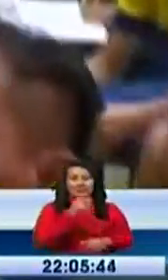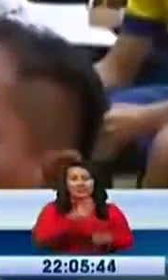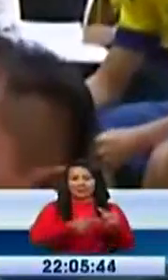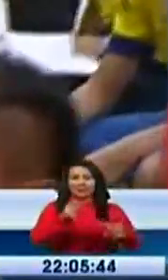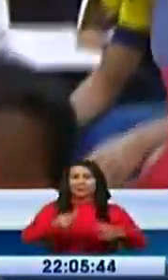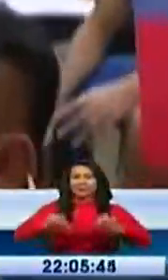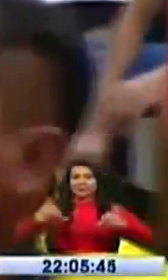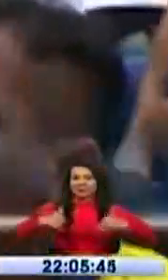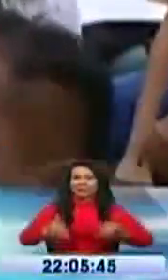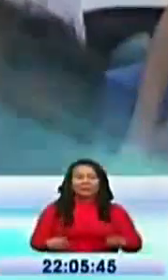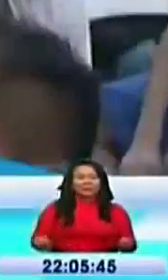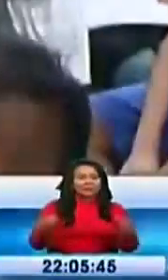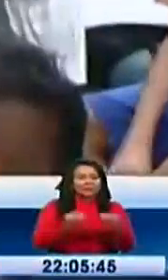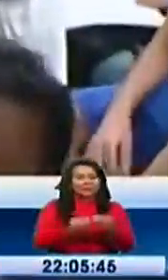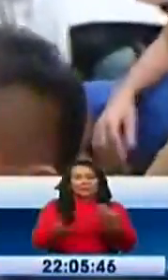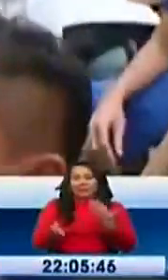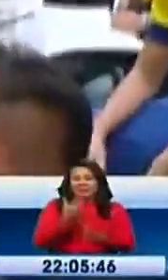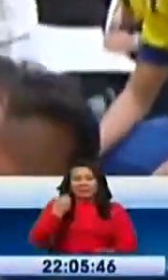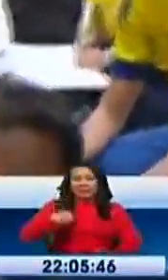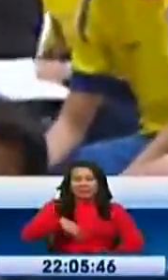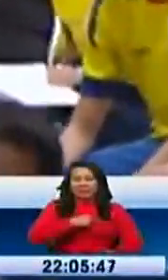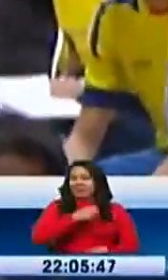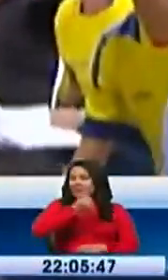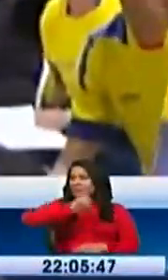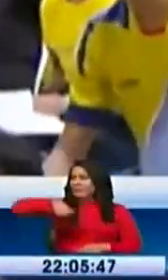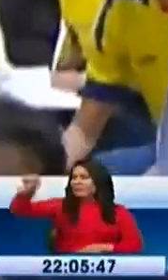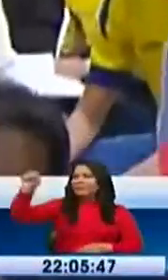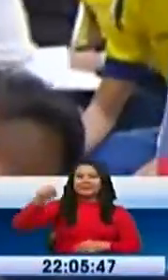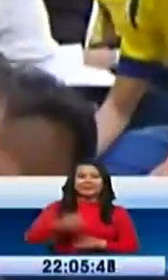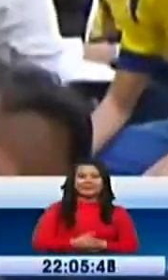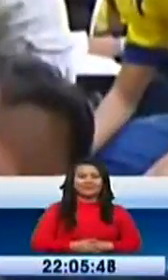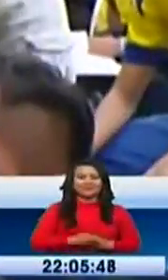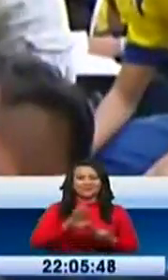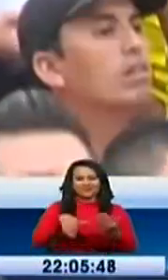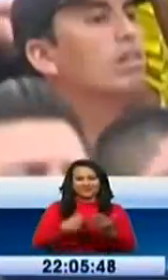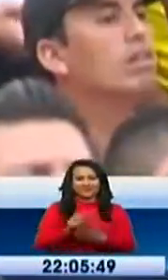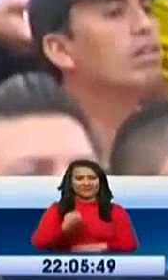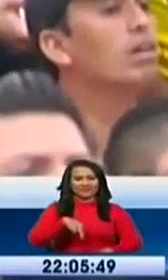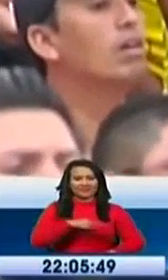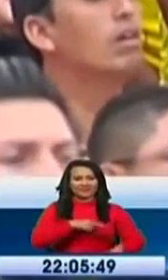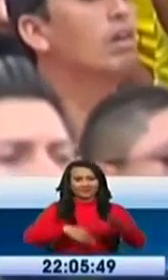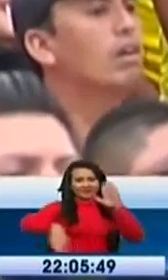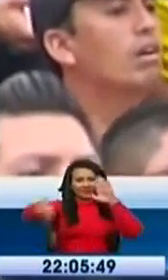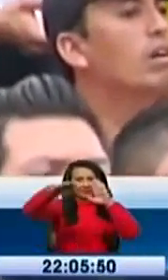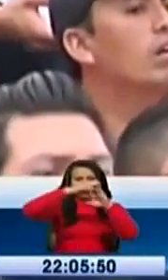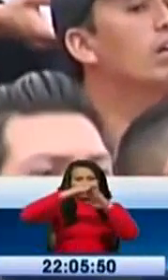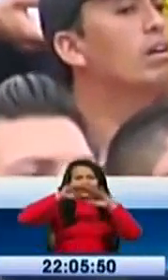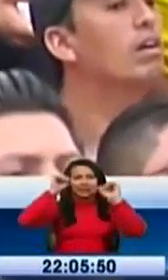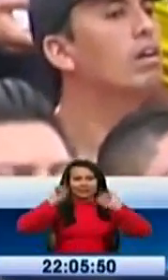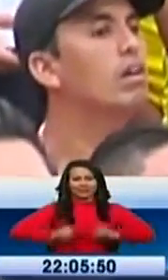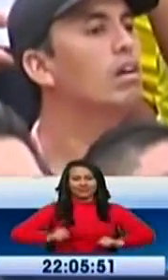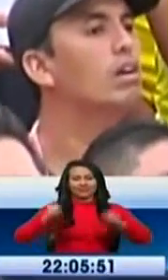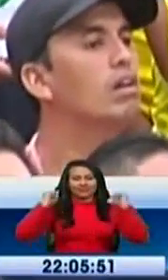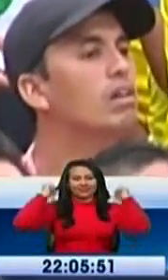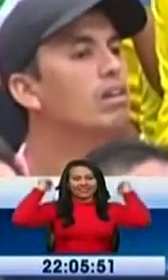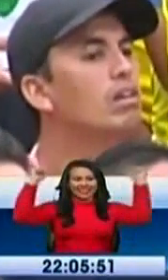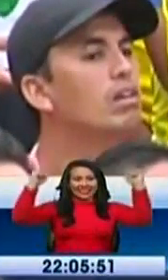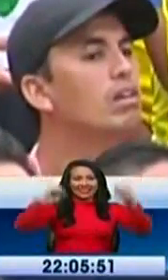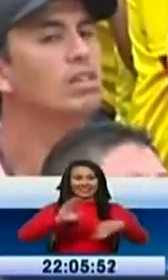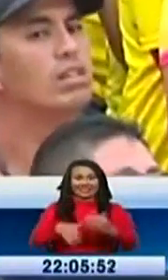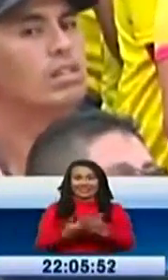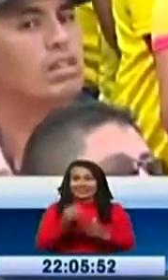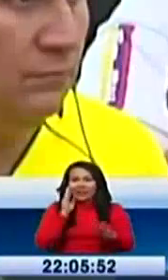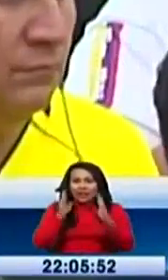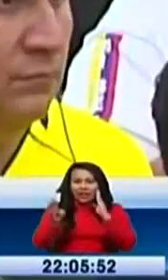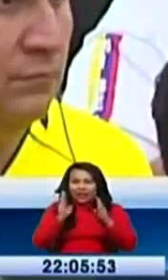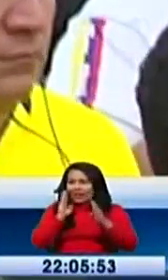Ya estamos clasificados, con 11 puntos estamos llenos ya, somos punteros. Desde el primer minuto los asistentes se mantuvieron